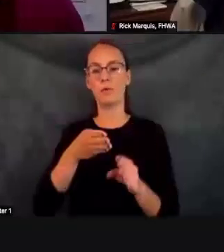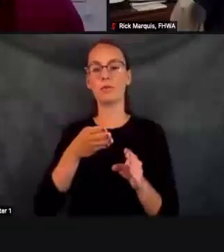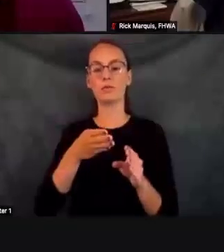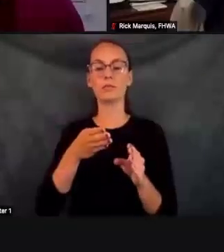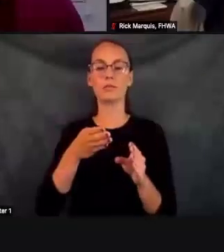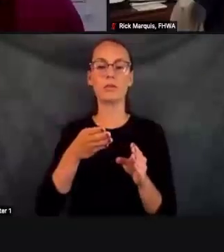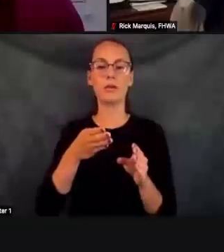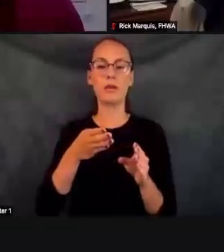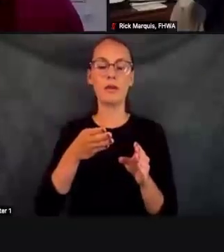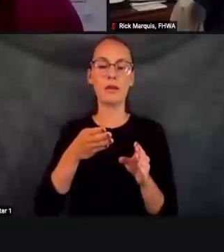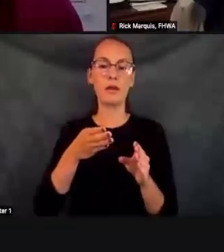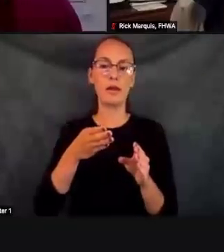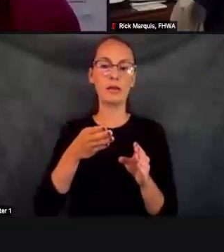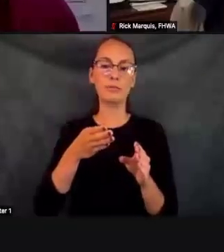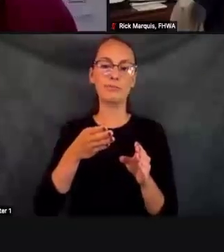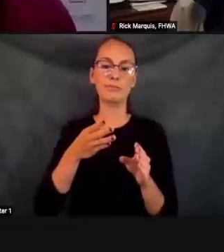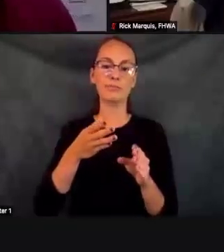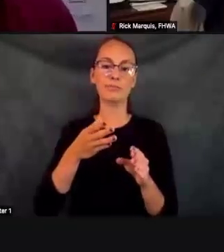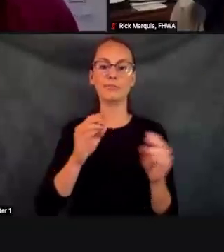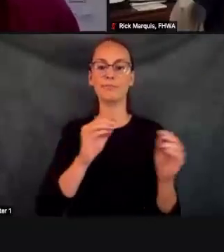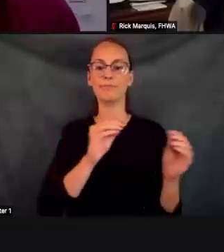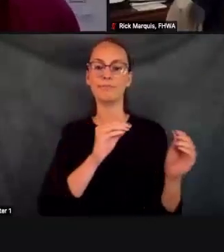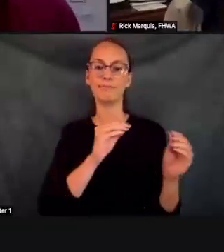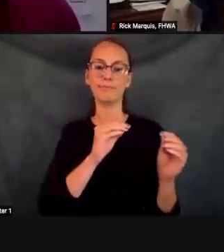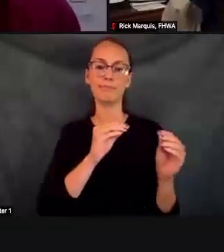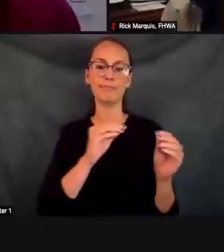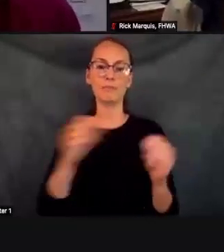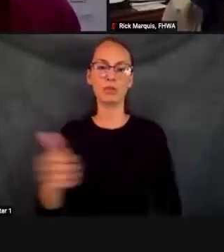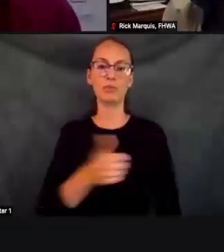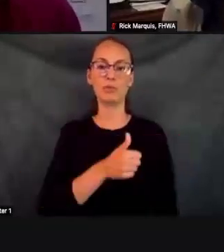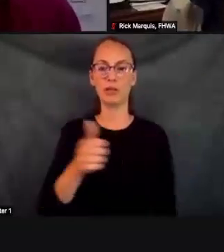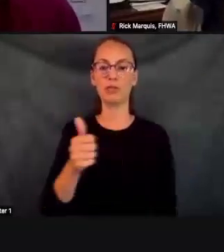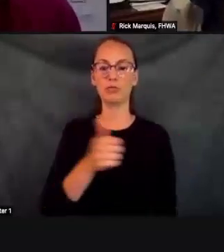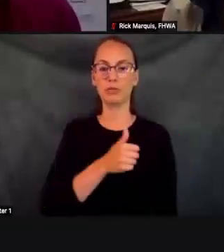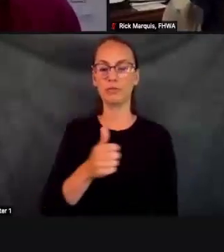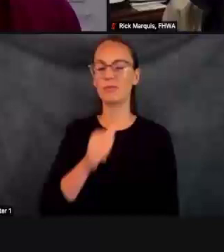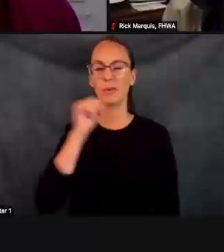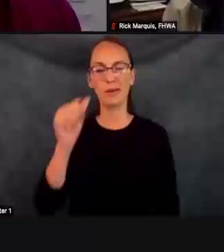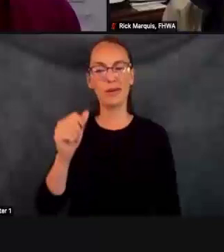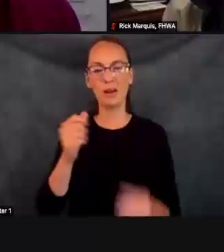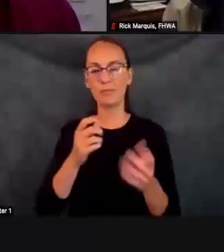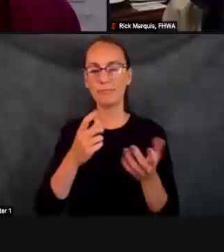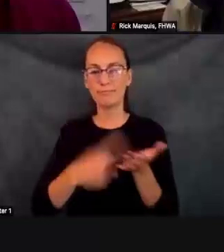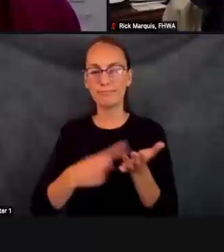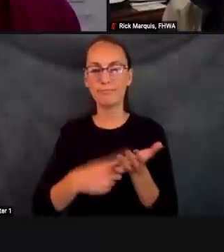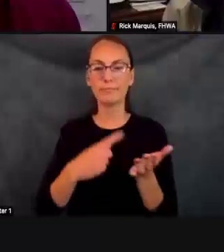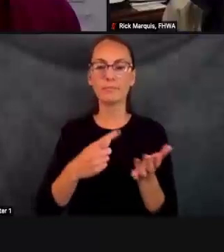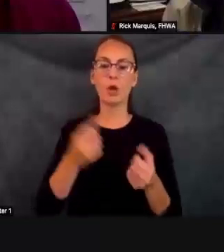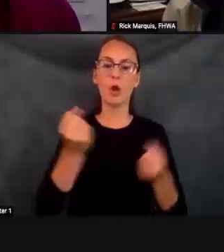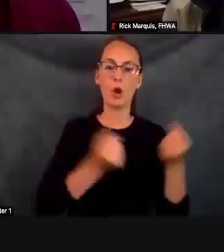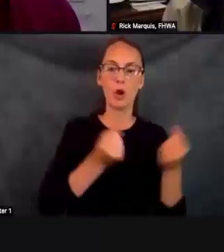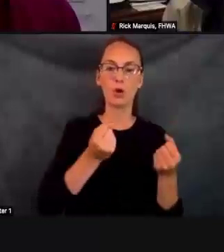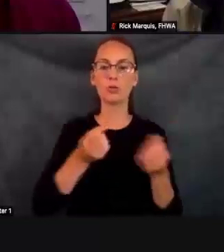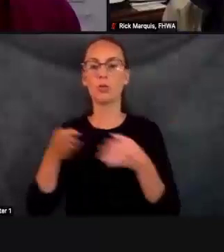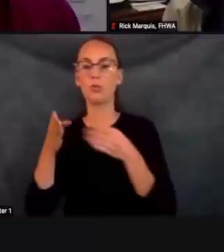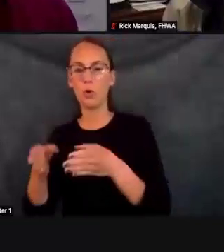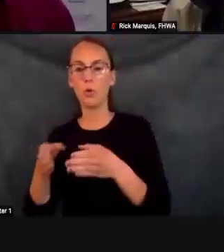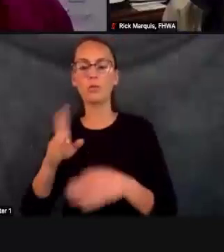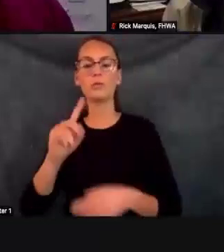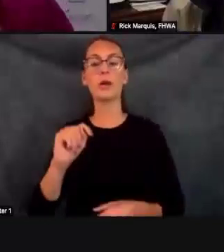Una mejora en el transporte público es un clave del movimiento y movilidad de las